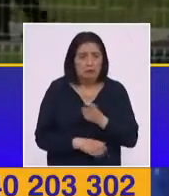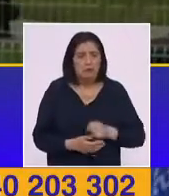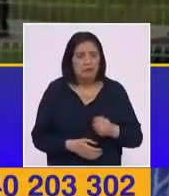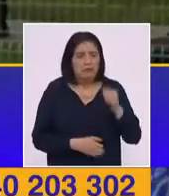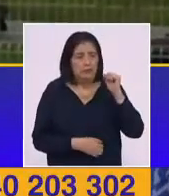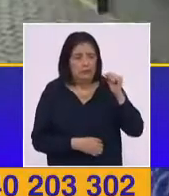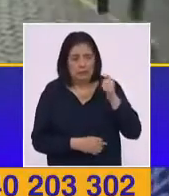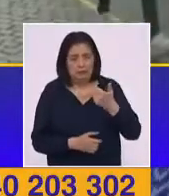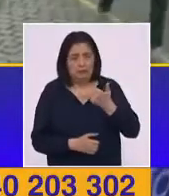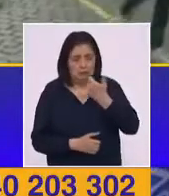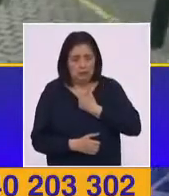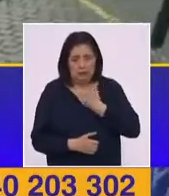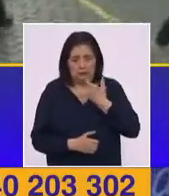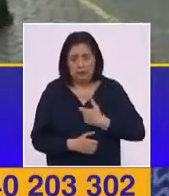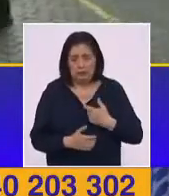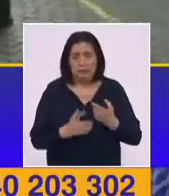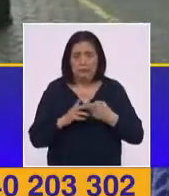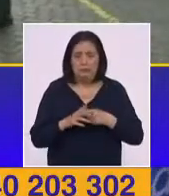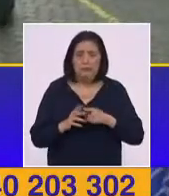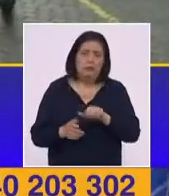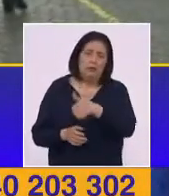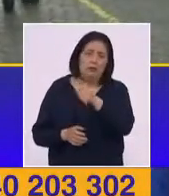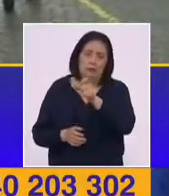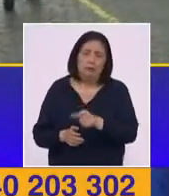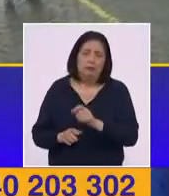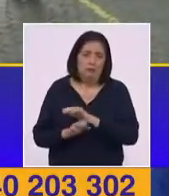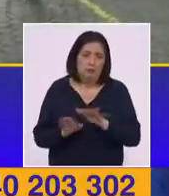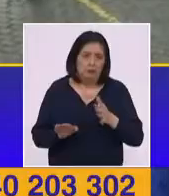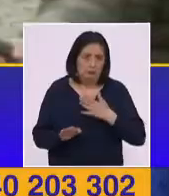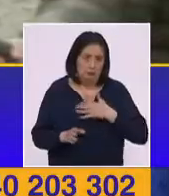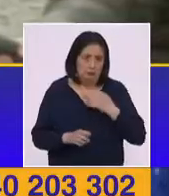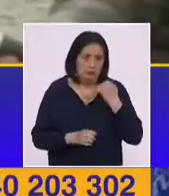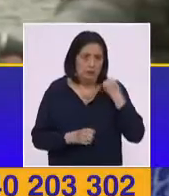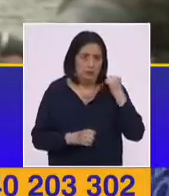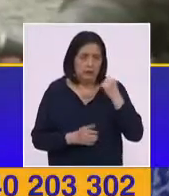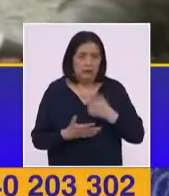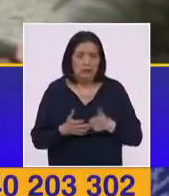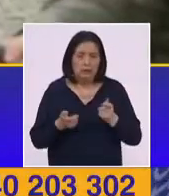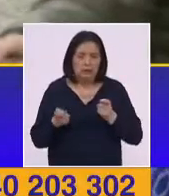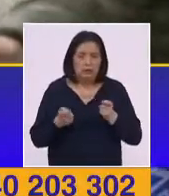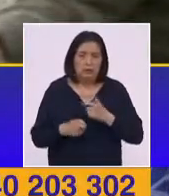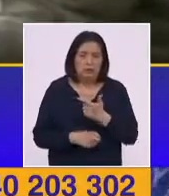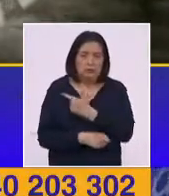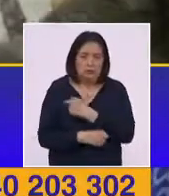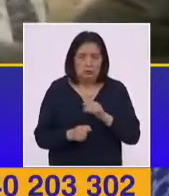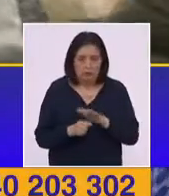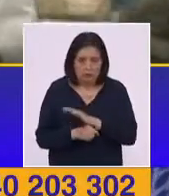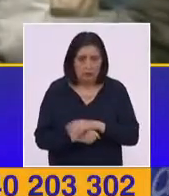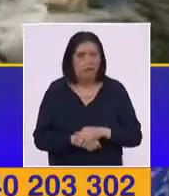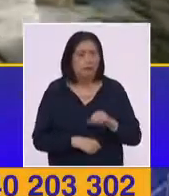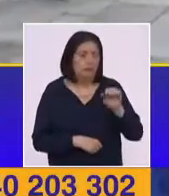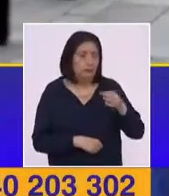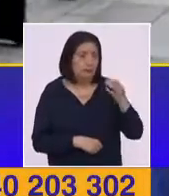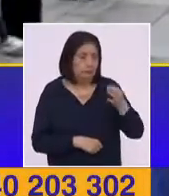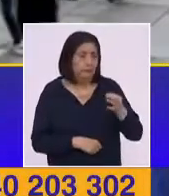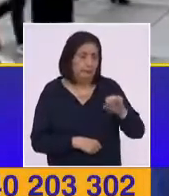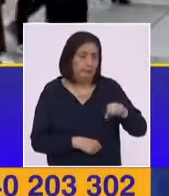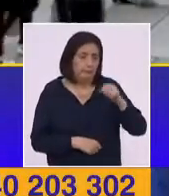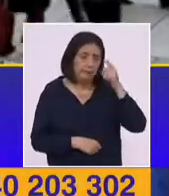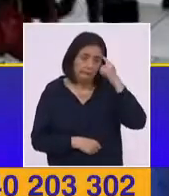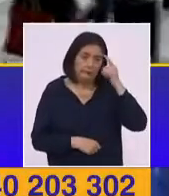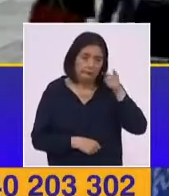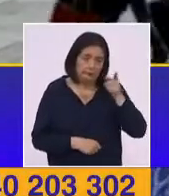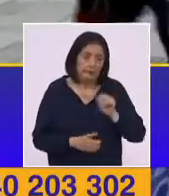derecho propio que termina donde empieza el de la otra persona, con el control de esta vacunación completa. Así es, hay que tener en cuenta que